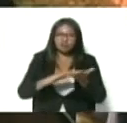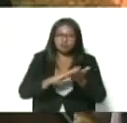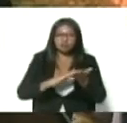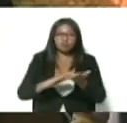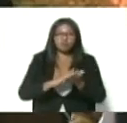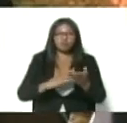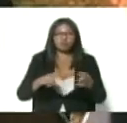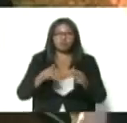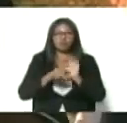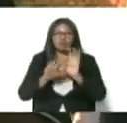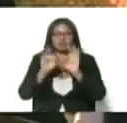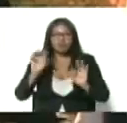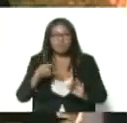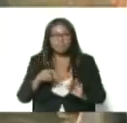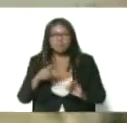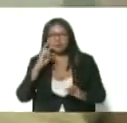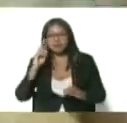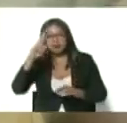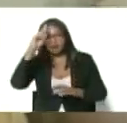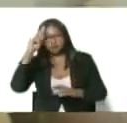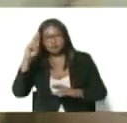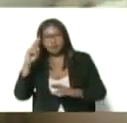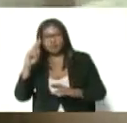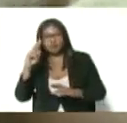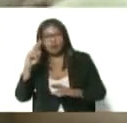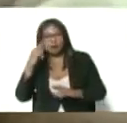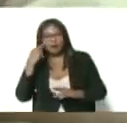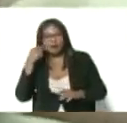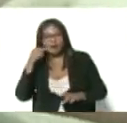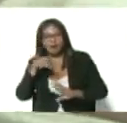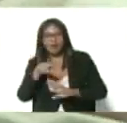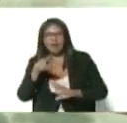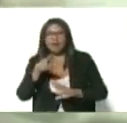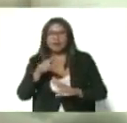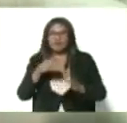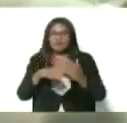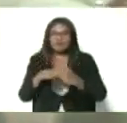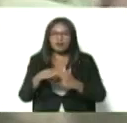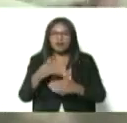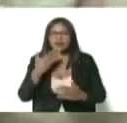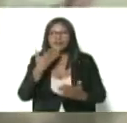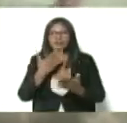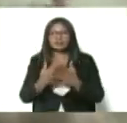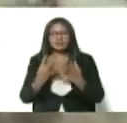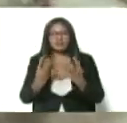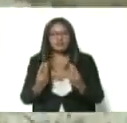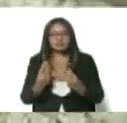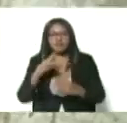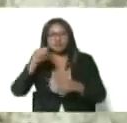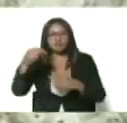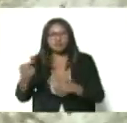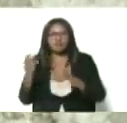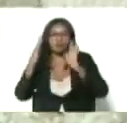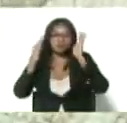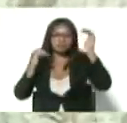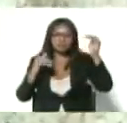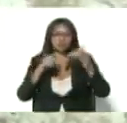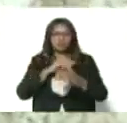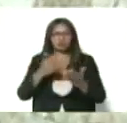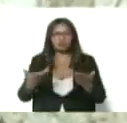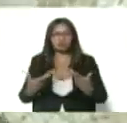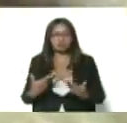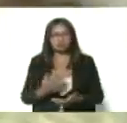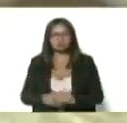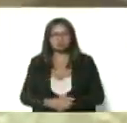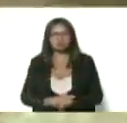decir que el razonamiento lógico que lo ha llevado a ellos a ser agradecido después de una tensión que le hemos brindado